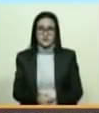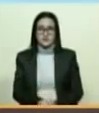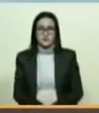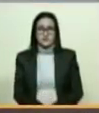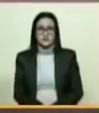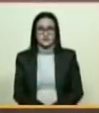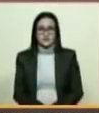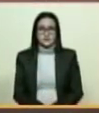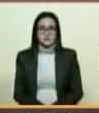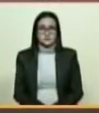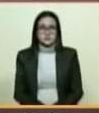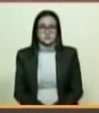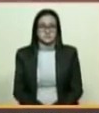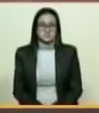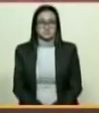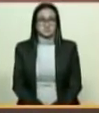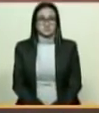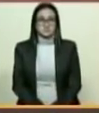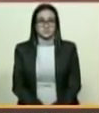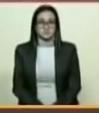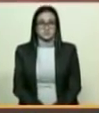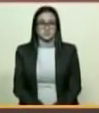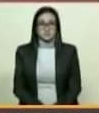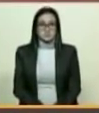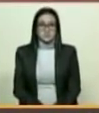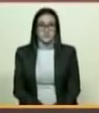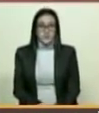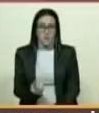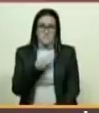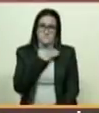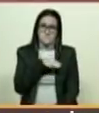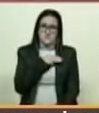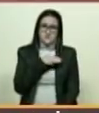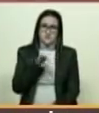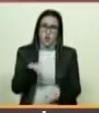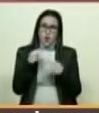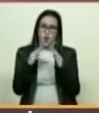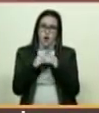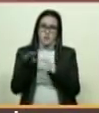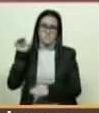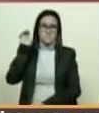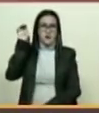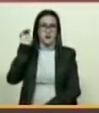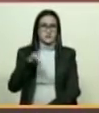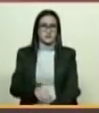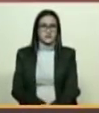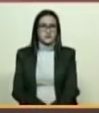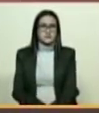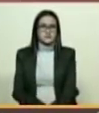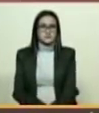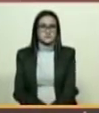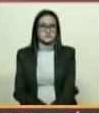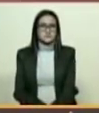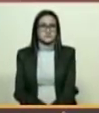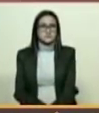Hernández. Respecto a la misión Hogares de la Patria, que es